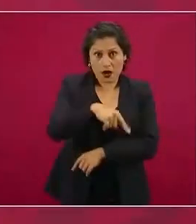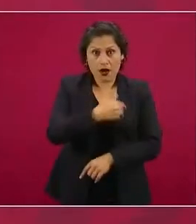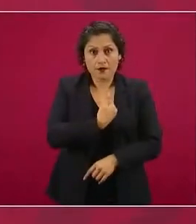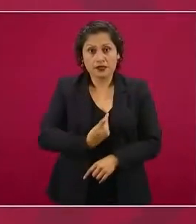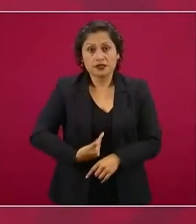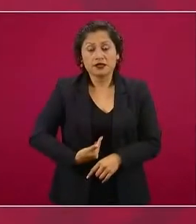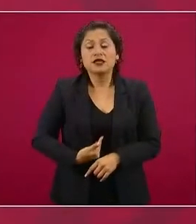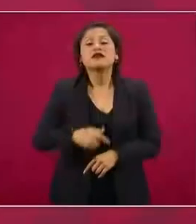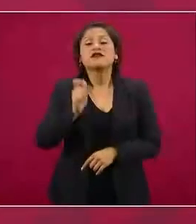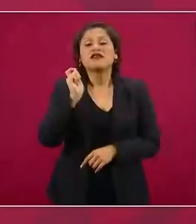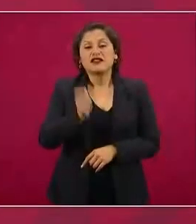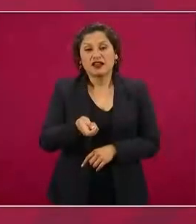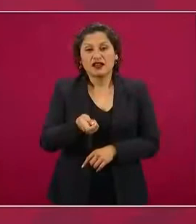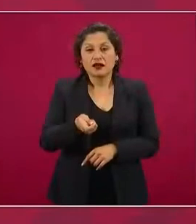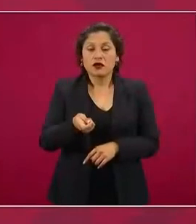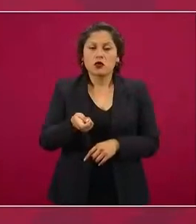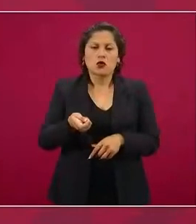millones de pesos,